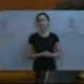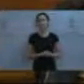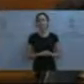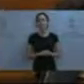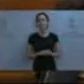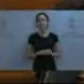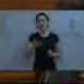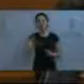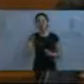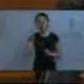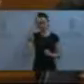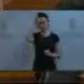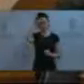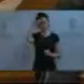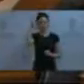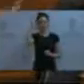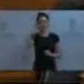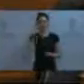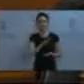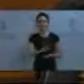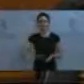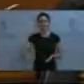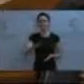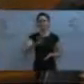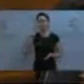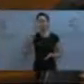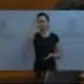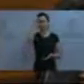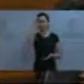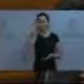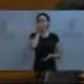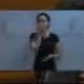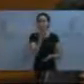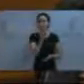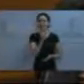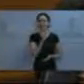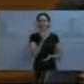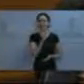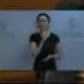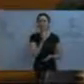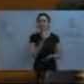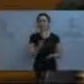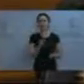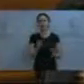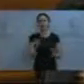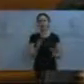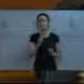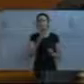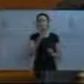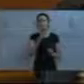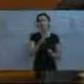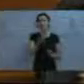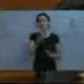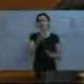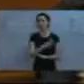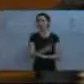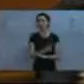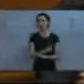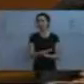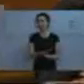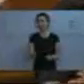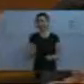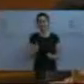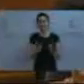en verano en la zona de Cabrales, que, bueno, como también ha dicho, ni siquiera cubren las 24 horas, o en